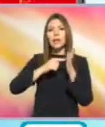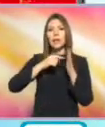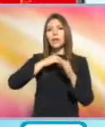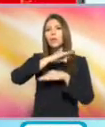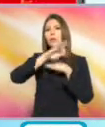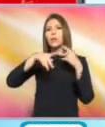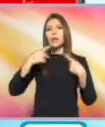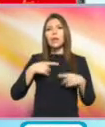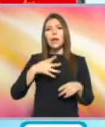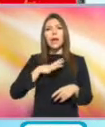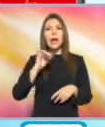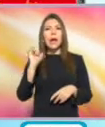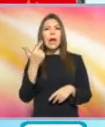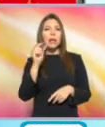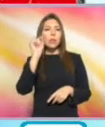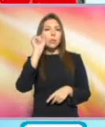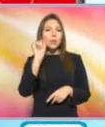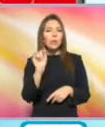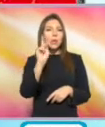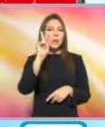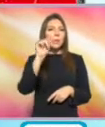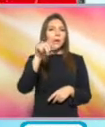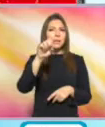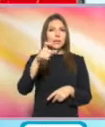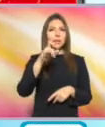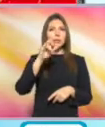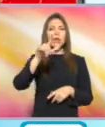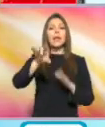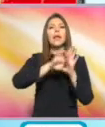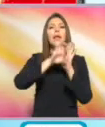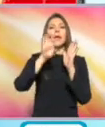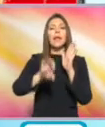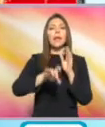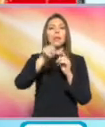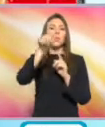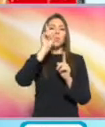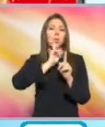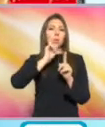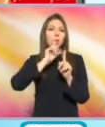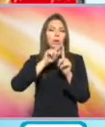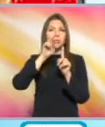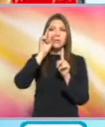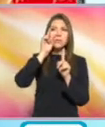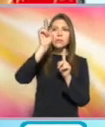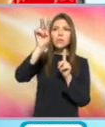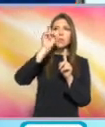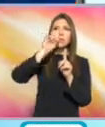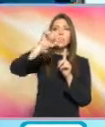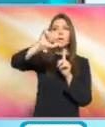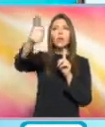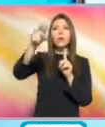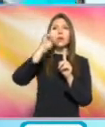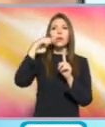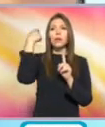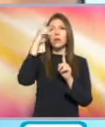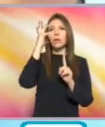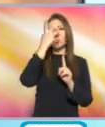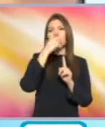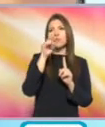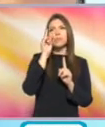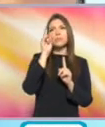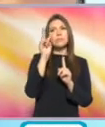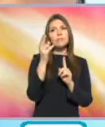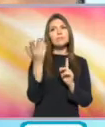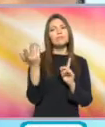Todos tenemos algo de pansexuales. A ver, ¿de veras? ¿tú puedes apreciar, Liliana, cuando una mujer es bella? Claro, sí, claro, puedo decir qué bonita,